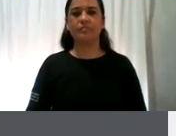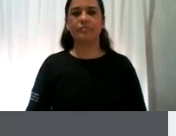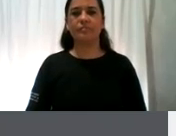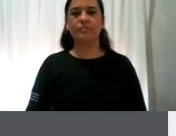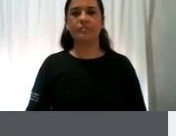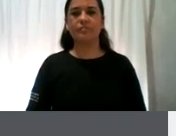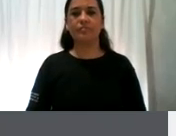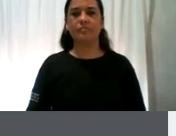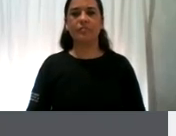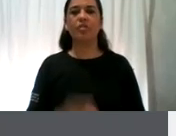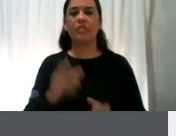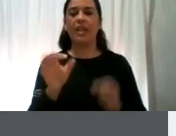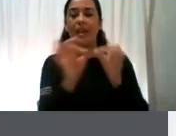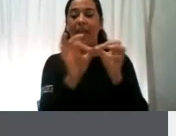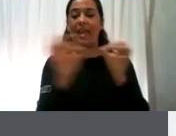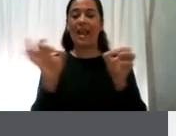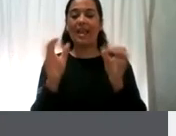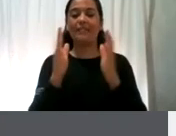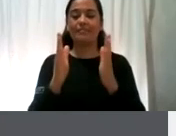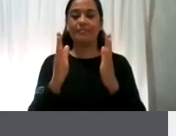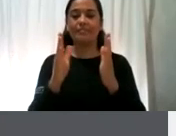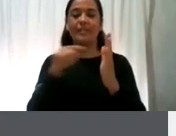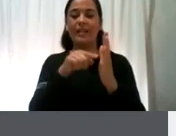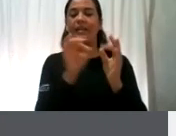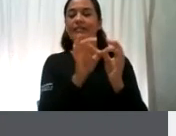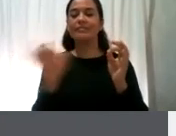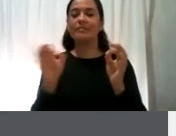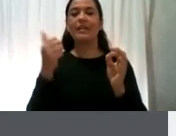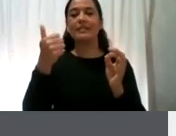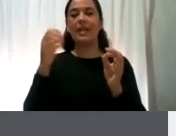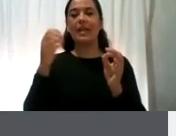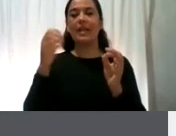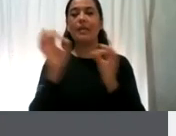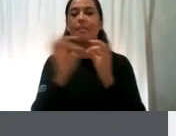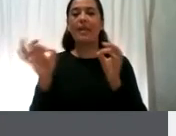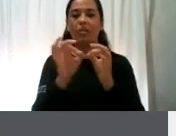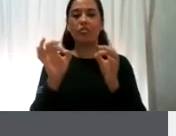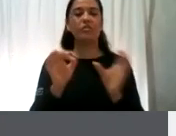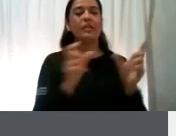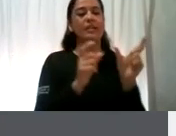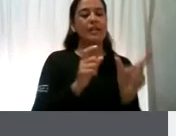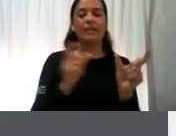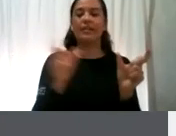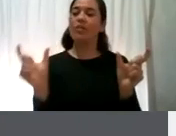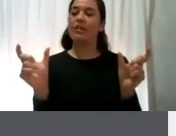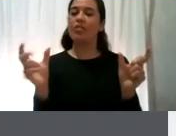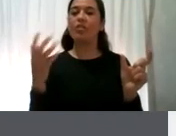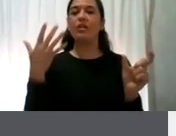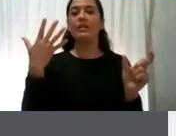los bordes, que tiene que ser más chica para que los momentos se equiparen, va a